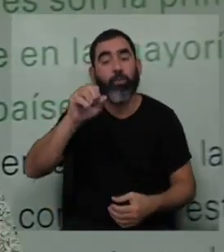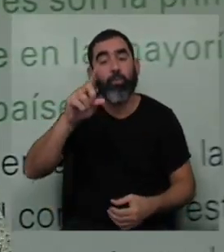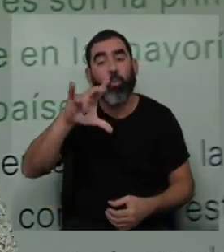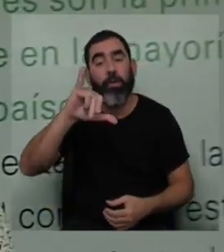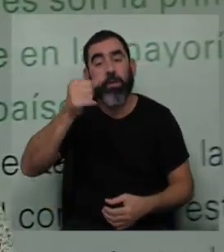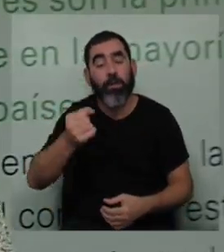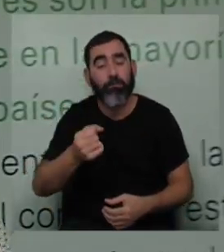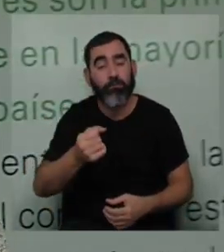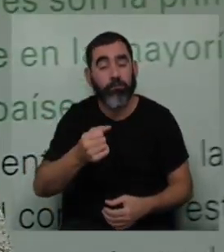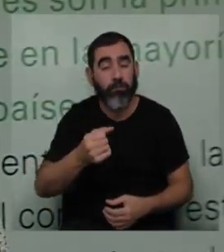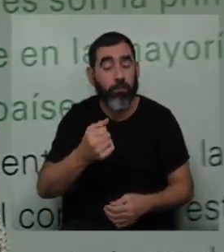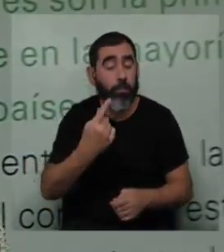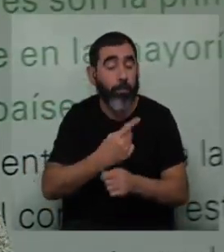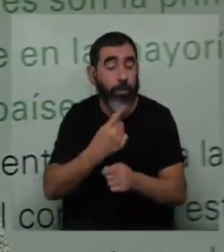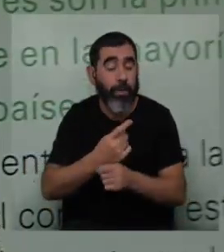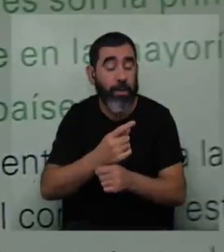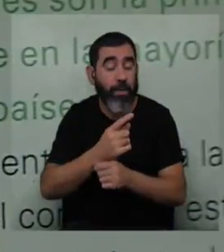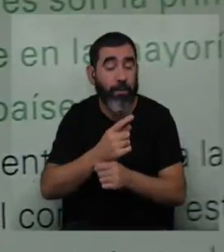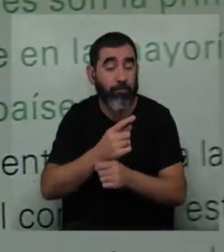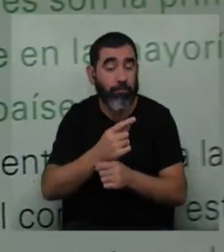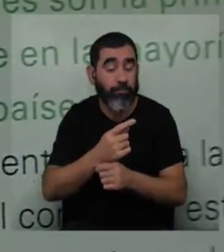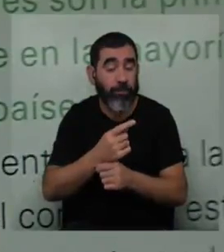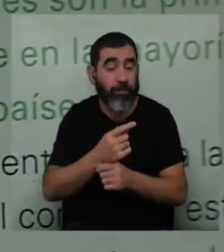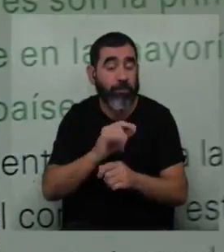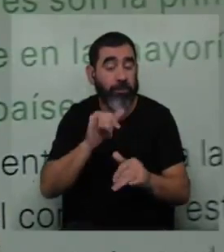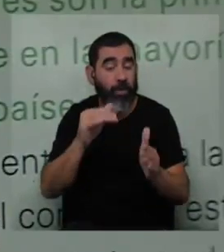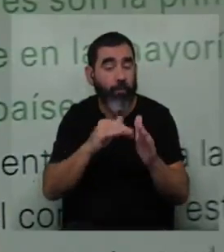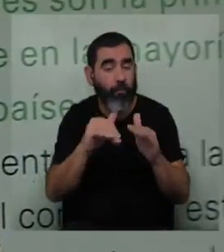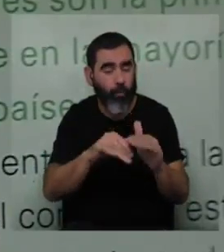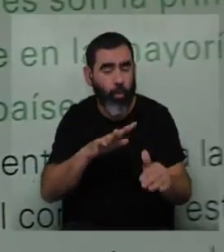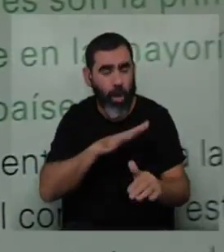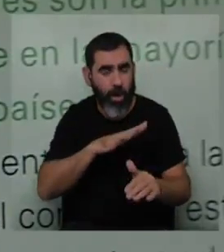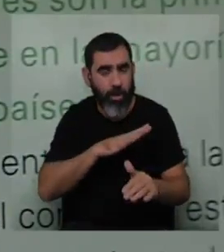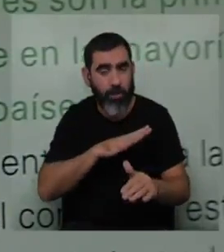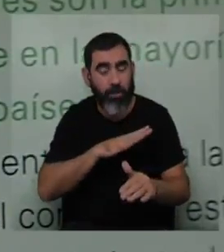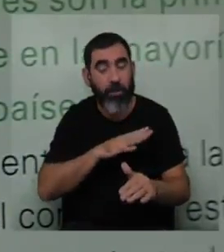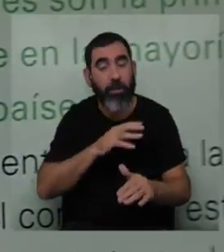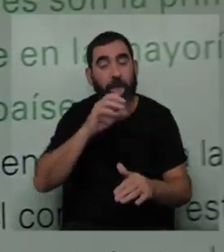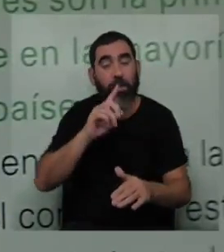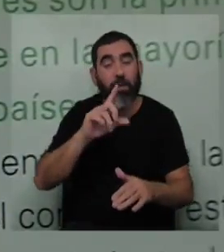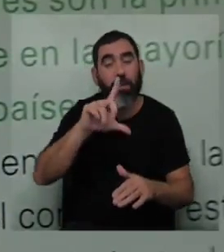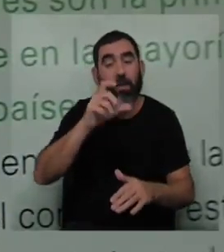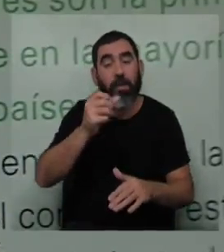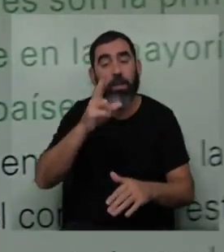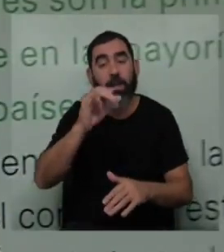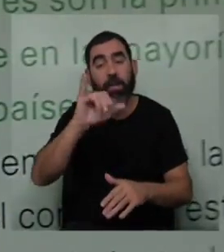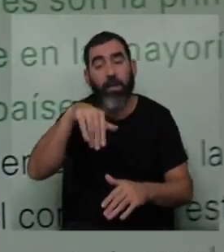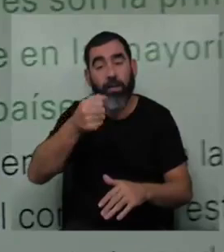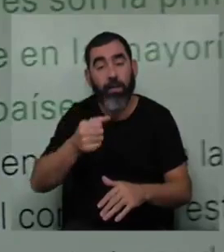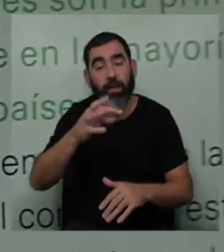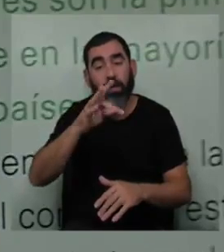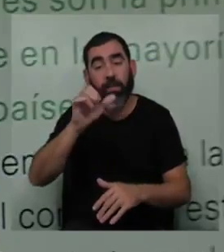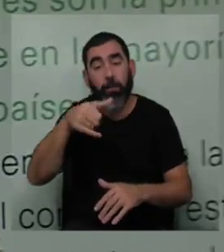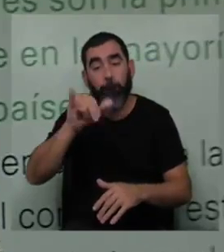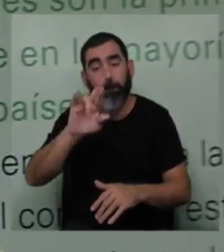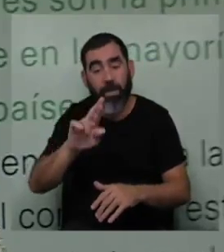Insulinas análogas de primera generación, que eran las que ya tenía el Fondo Nacional de Recursos, insulina glargina y Detemir, que eran las insulinas análogas de